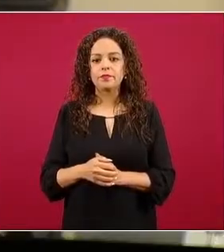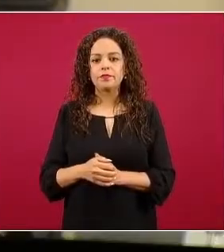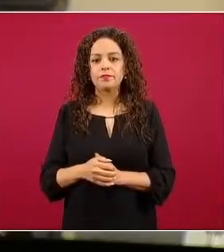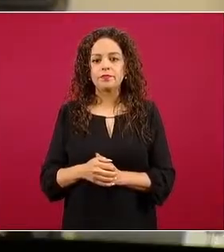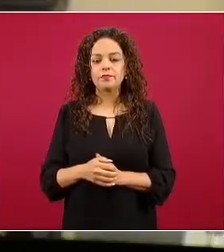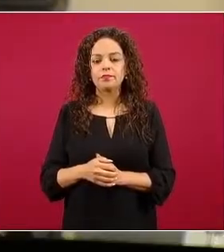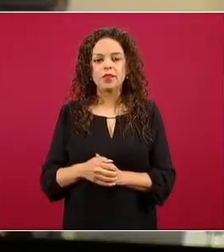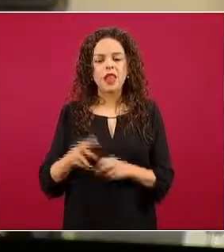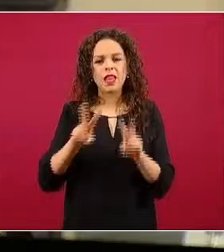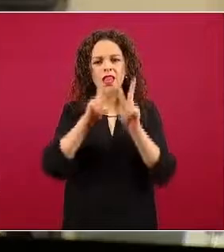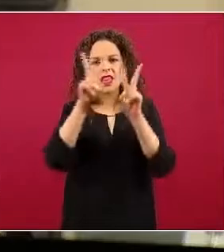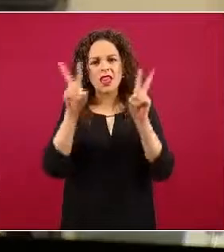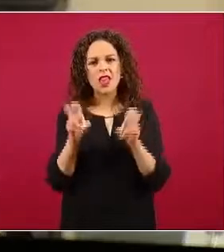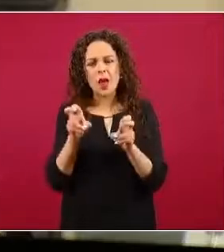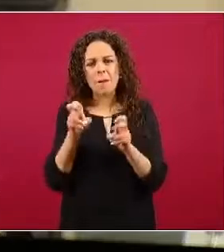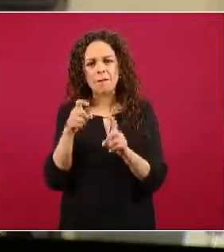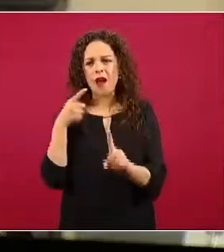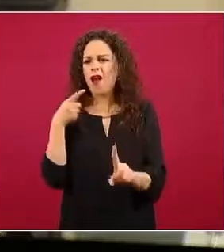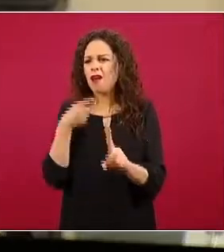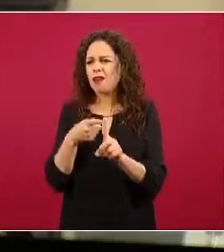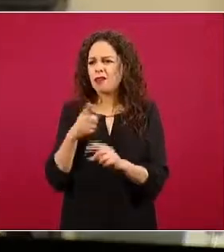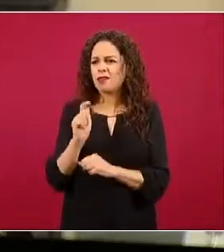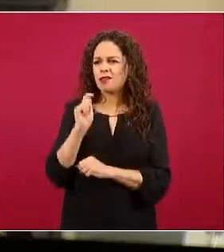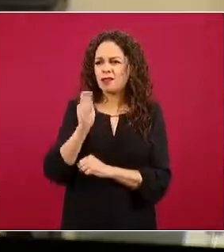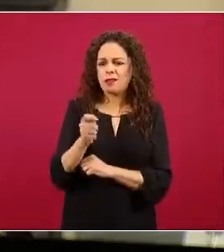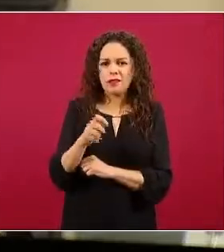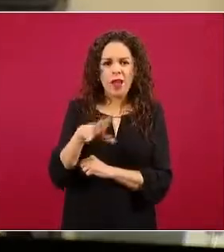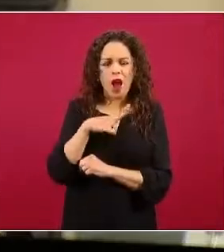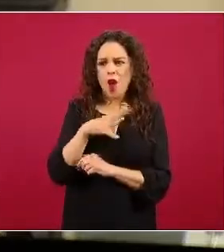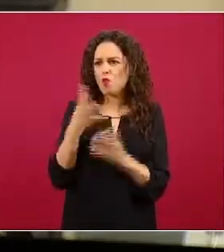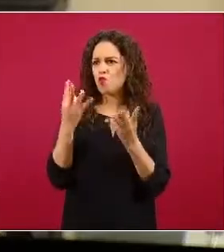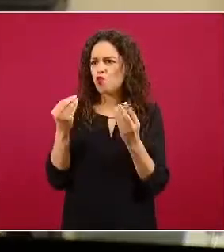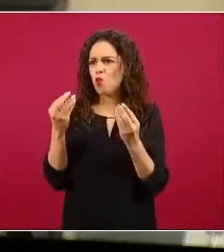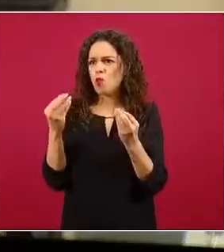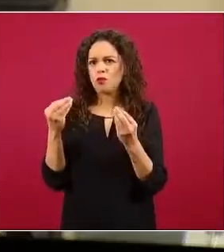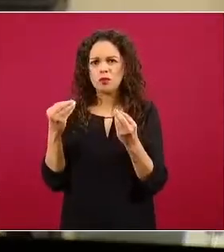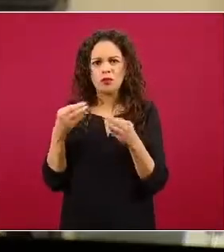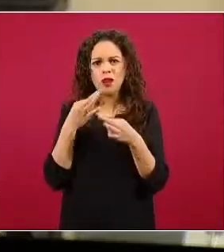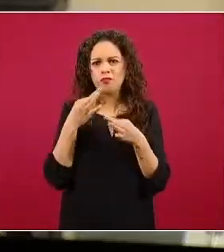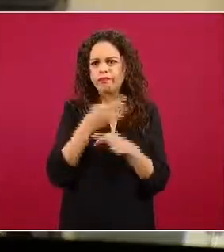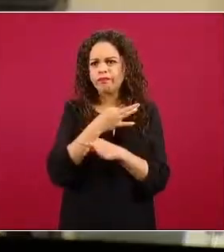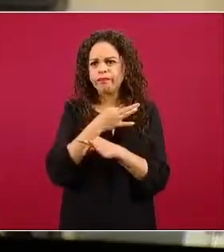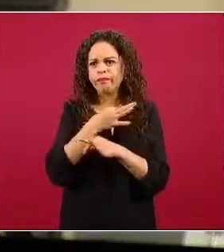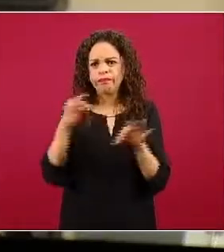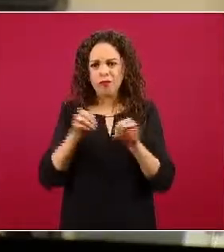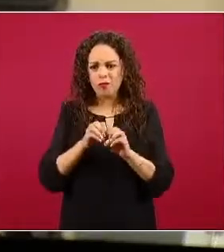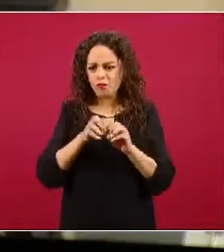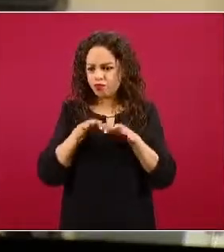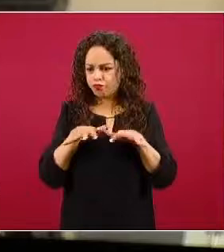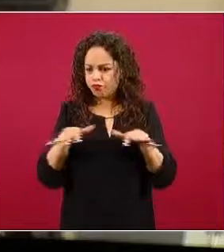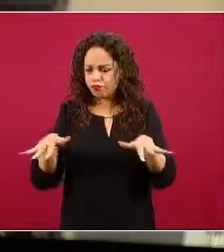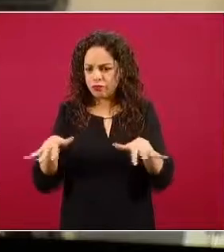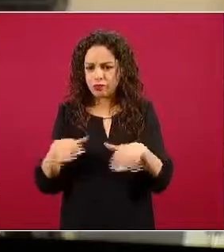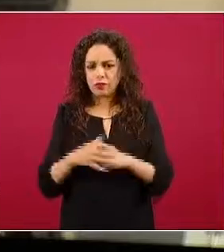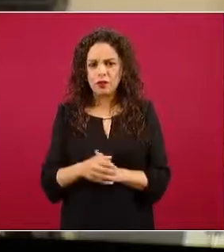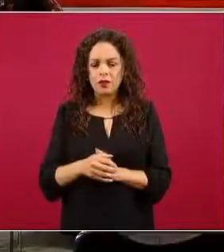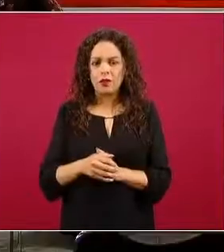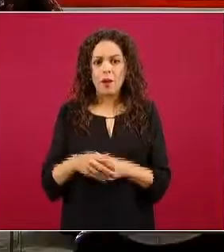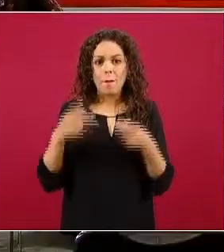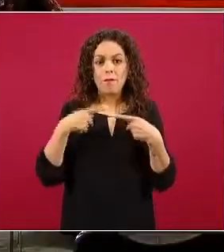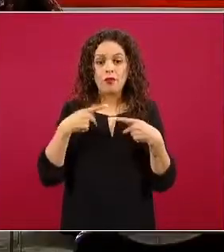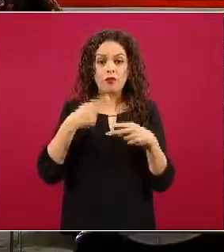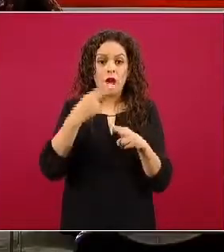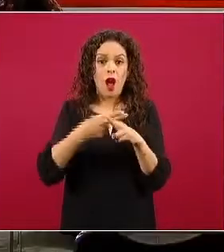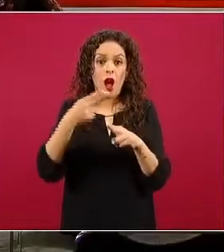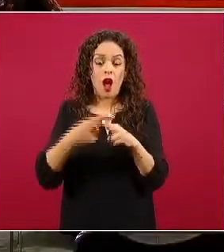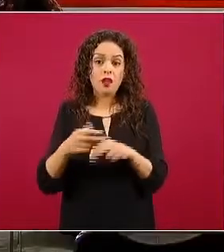estos temas conspiranoicos que están también surgiendo muchísimo a través de grandes influyentes, inclusive artistas, que